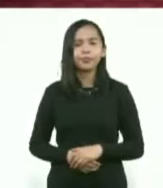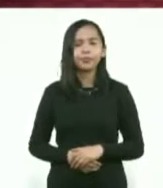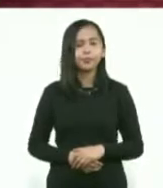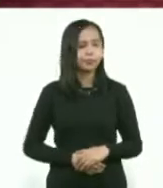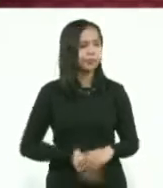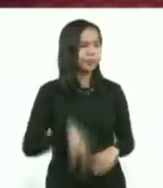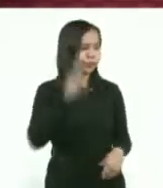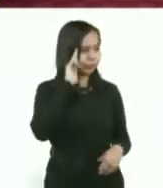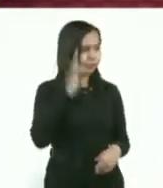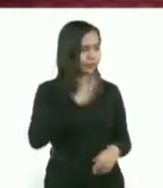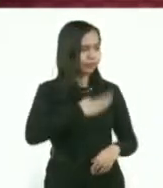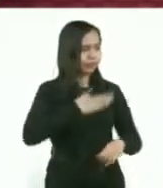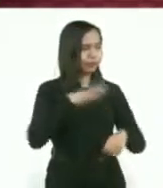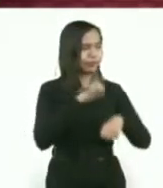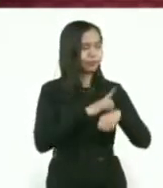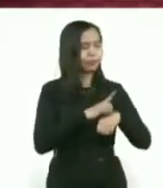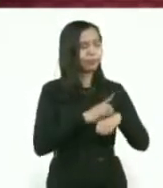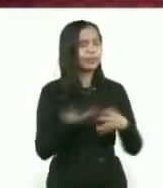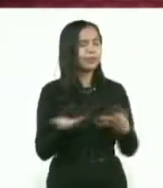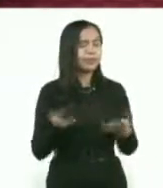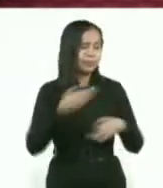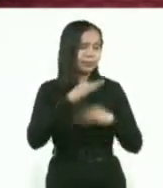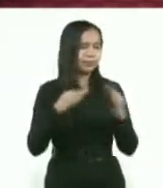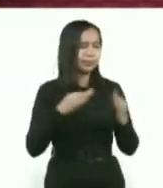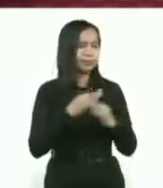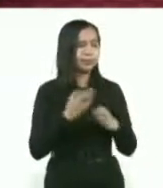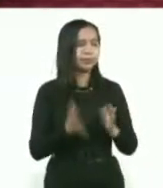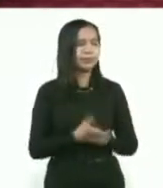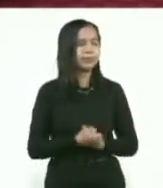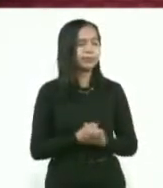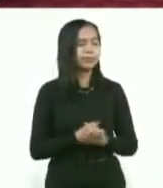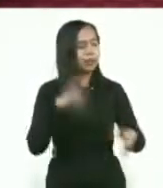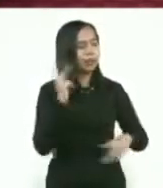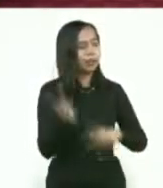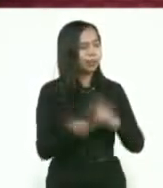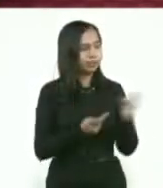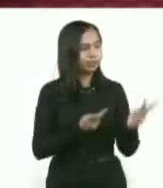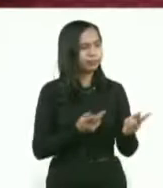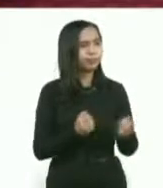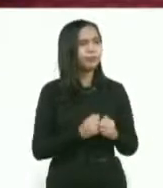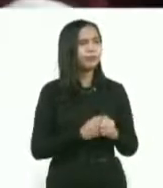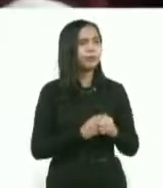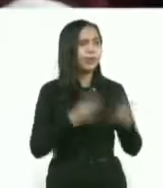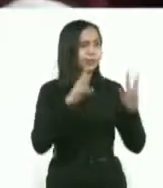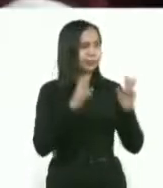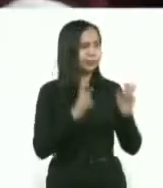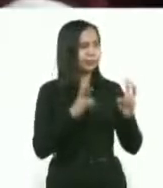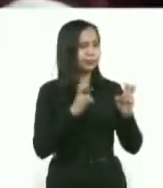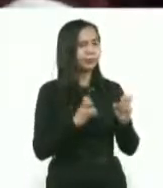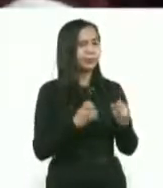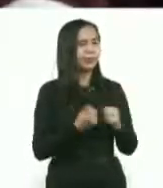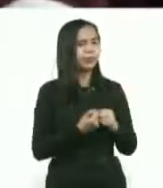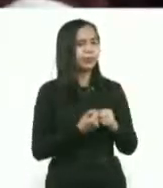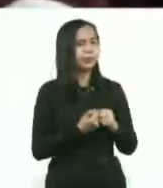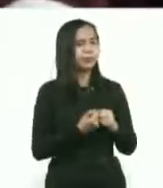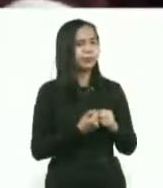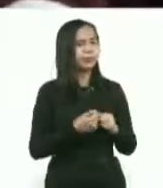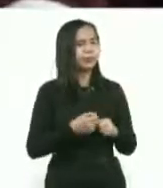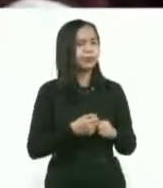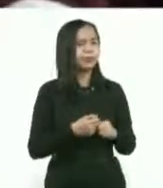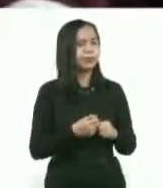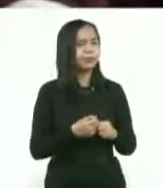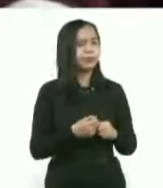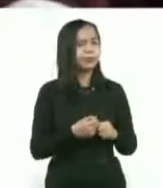Hola, doctora, buenos días a todos. Primero preguntarle sobre el tema, si de este universo de